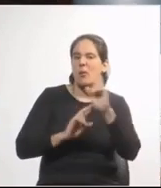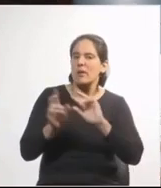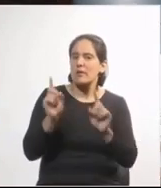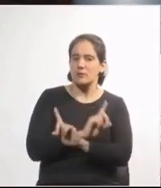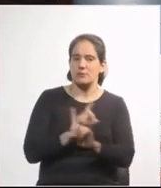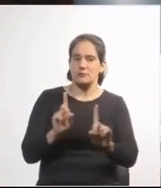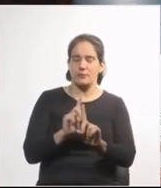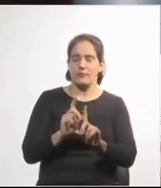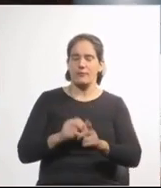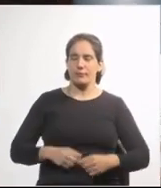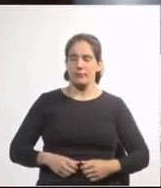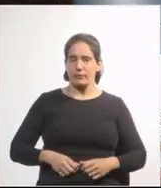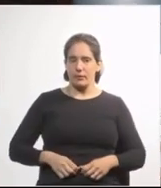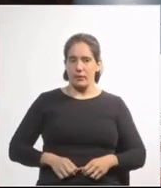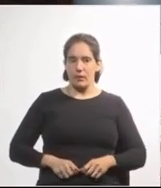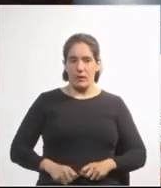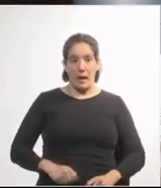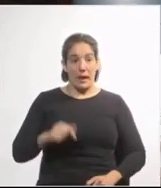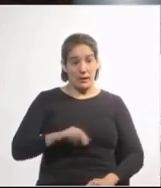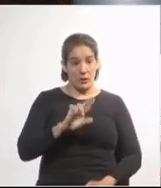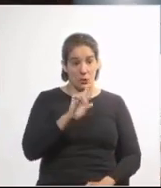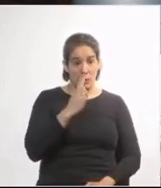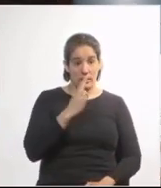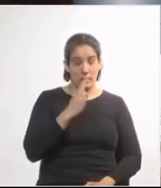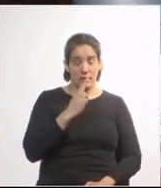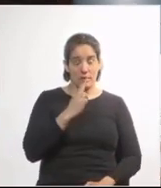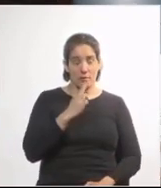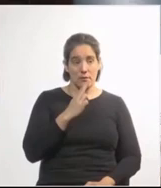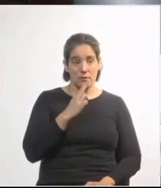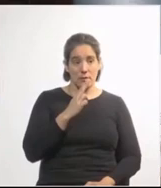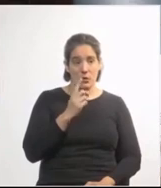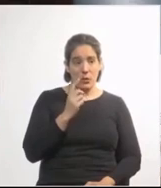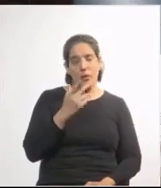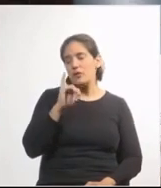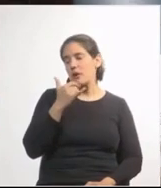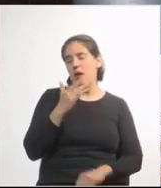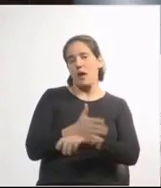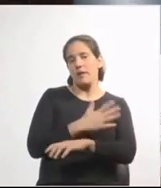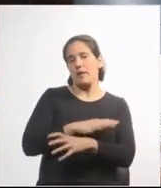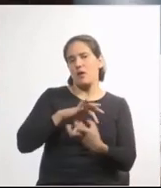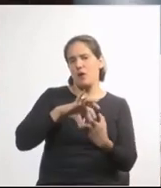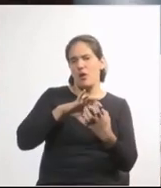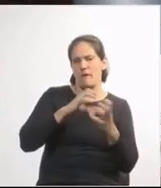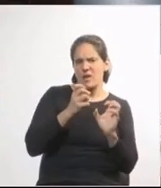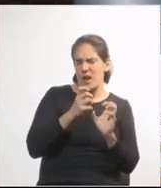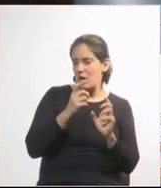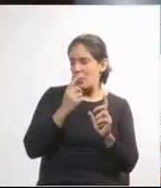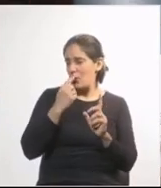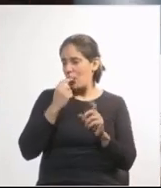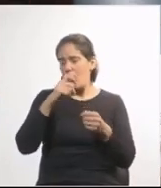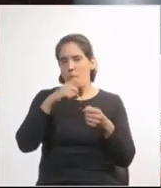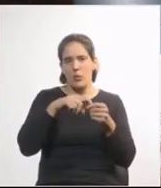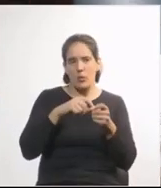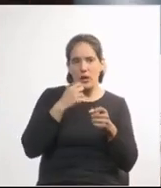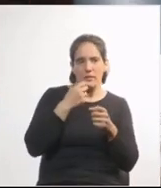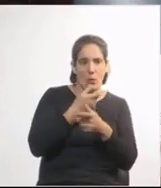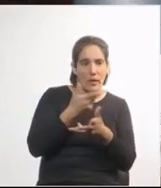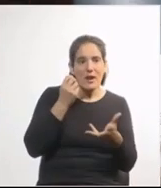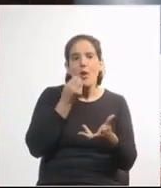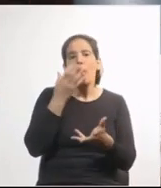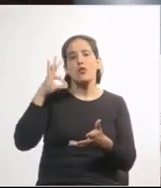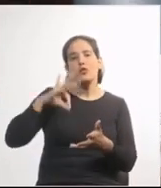respuestas. En nuestro país, cuando hay un conflicto gremial, se publican en los diarios los salarios de los